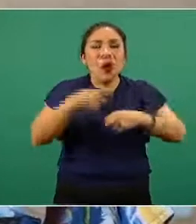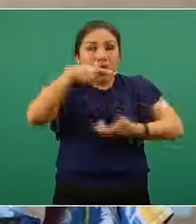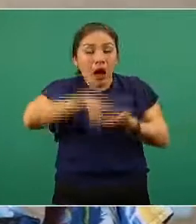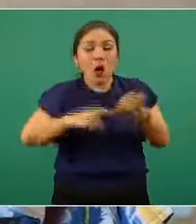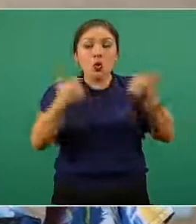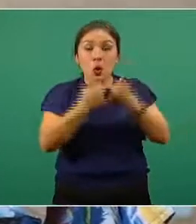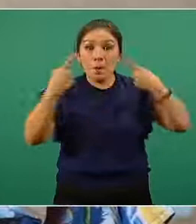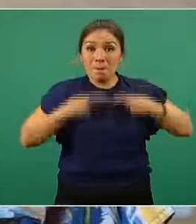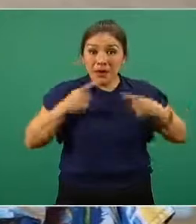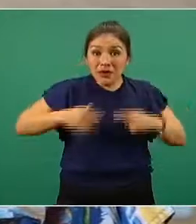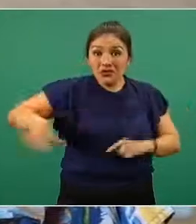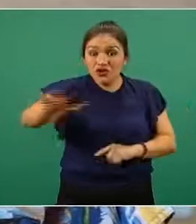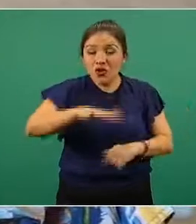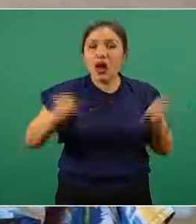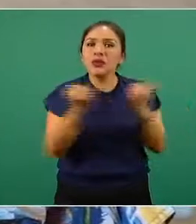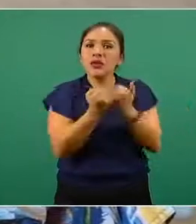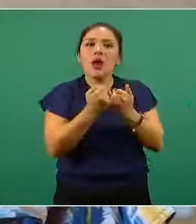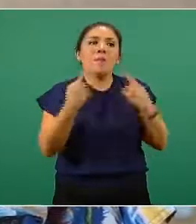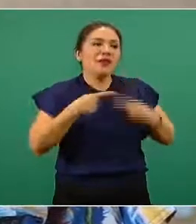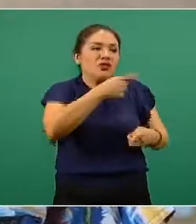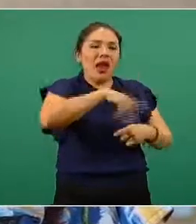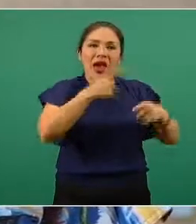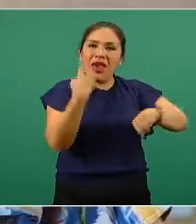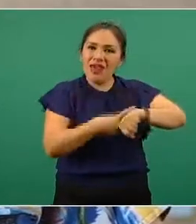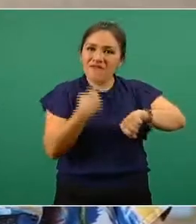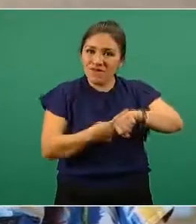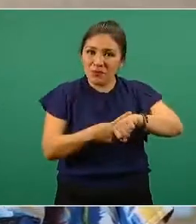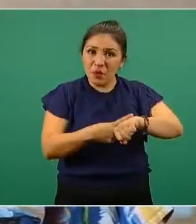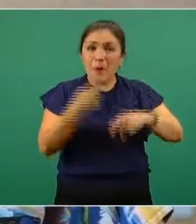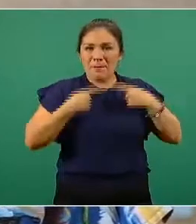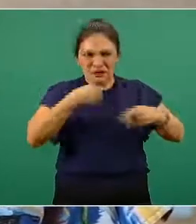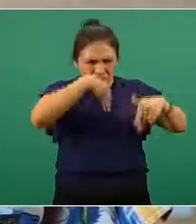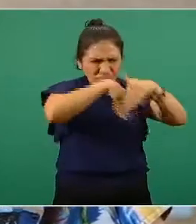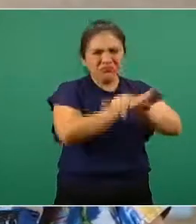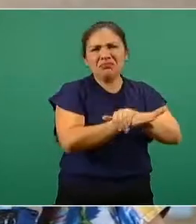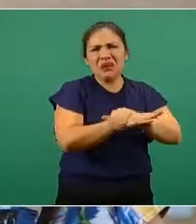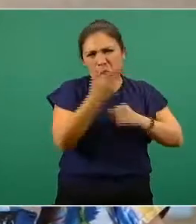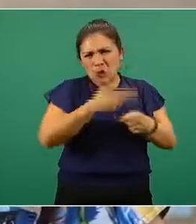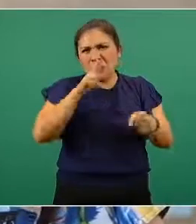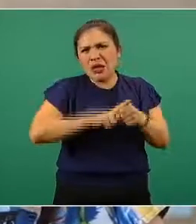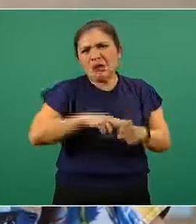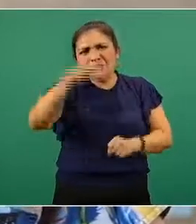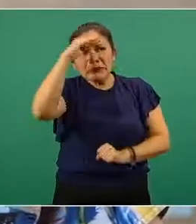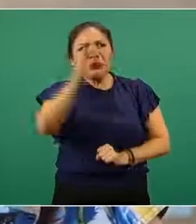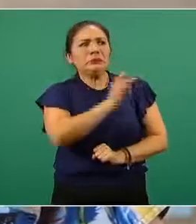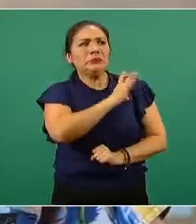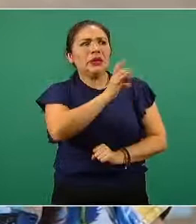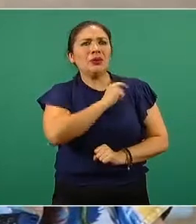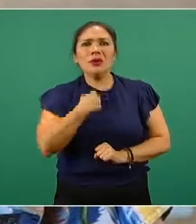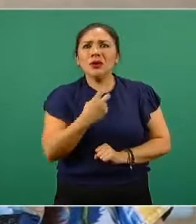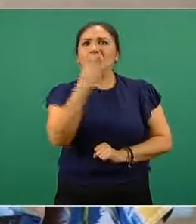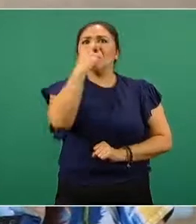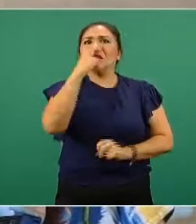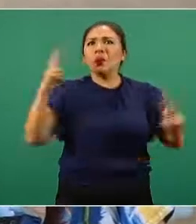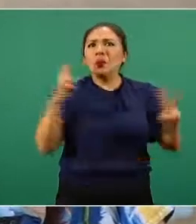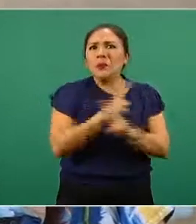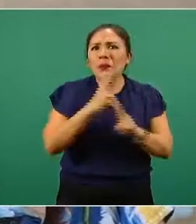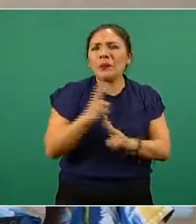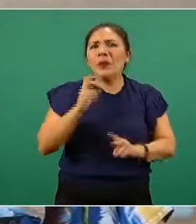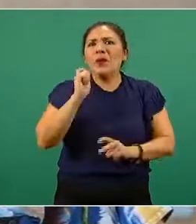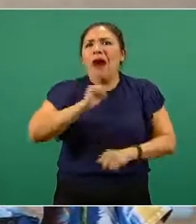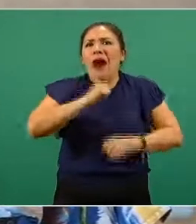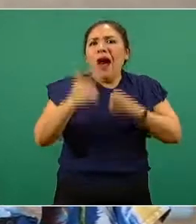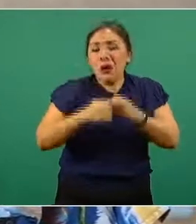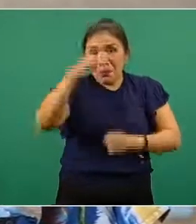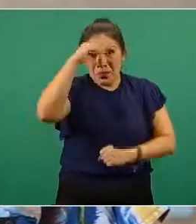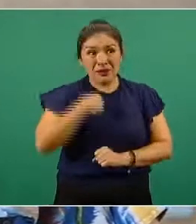población como a nuestros pacientes. Los pacientes entran con con miedo a ser intubados, piensan que